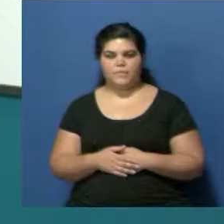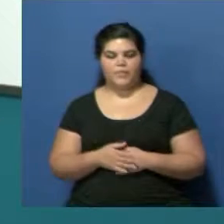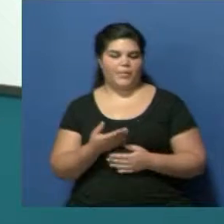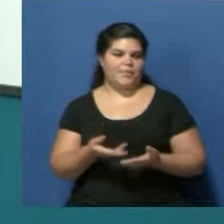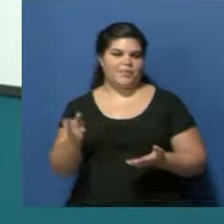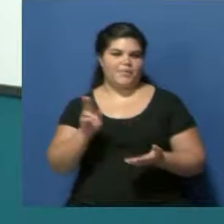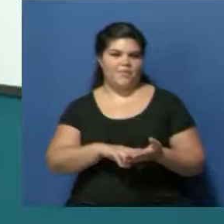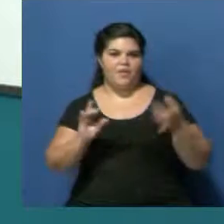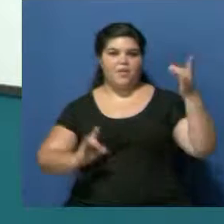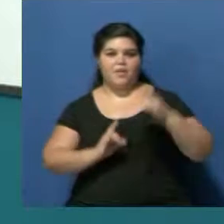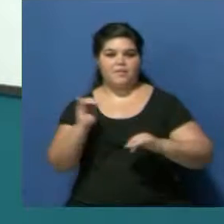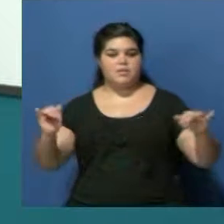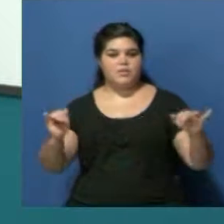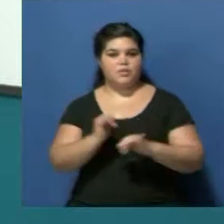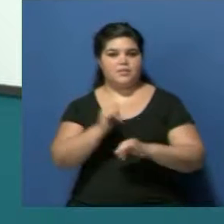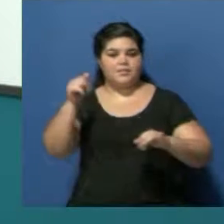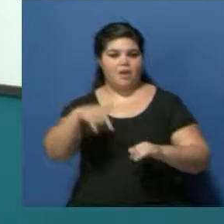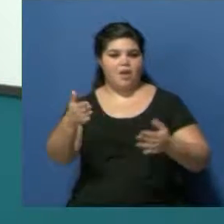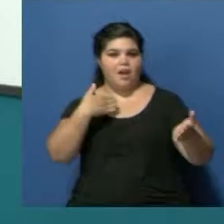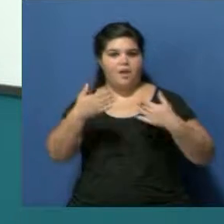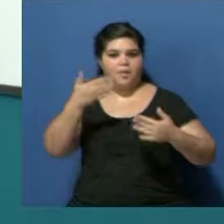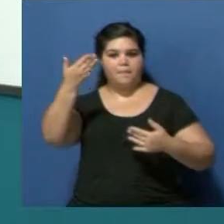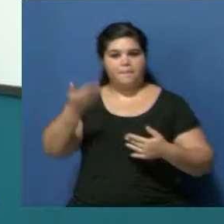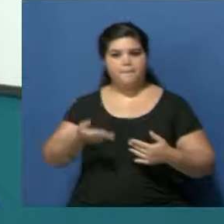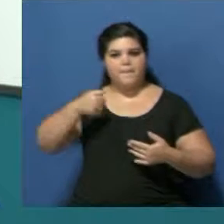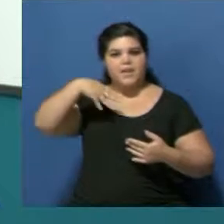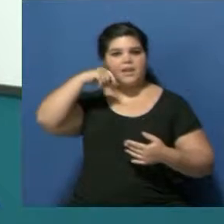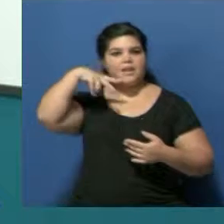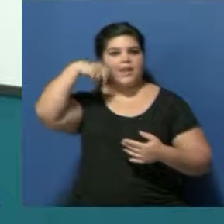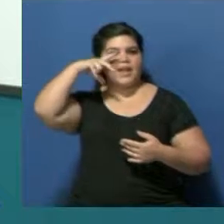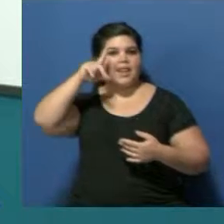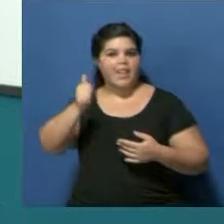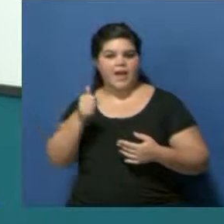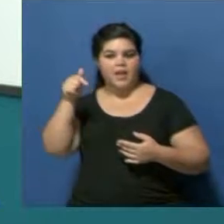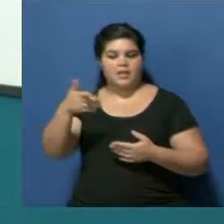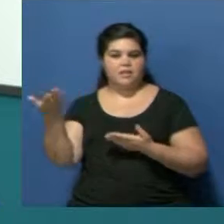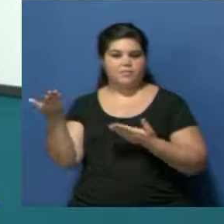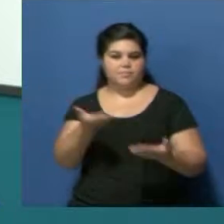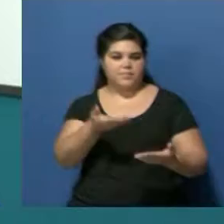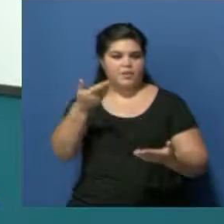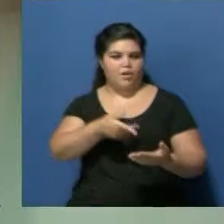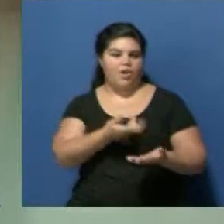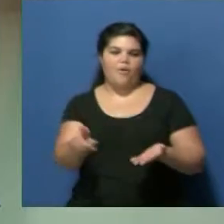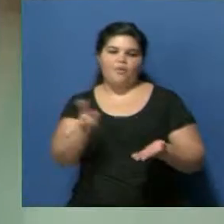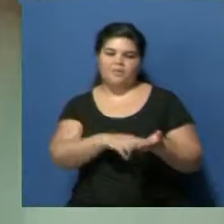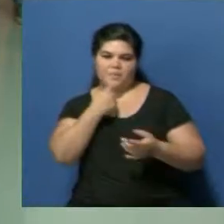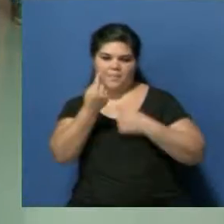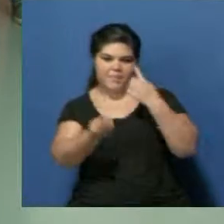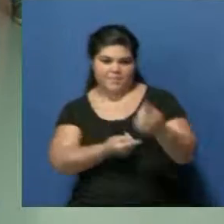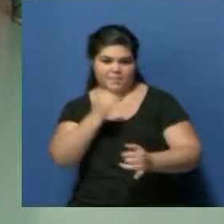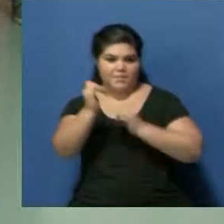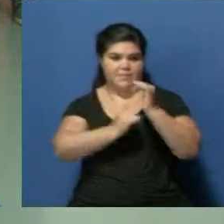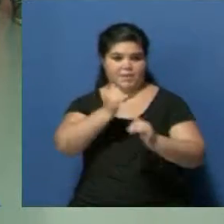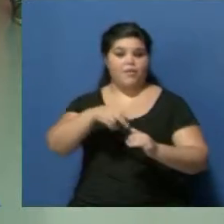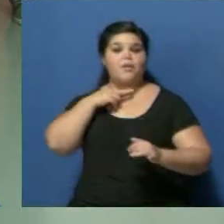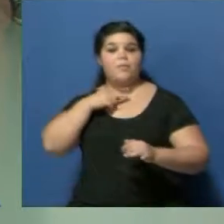Volvemos a Unidiversidad Noticias y retomamos la charla con Marianela Aveni, que está aquí con nosotros. Marianela, te reitero la pregunta. Sí. Y ¿se escucha